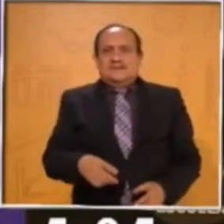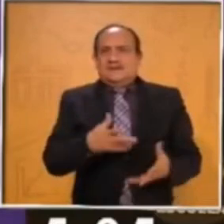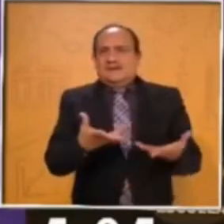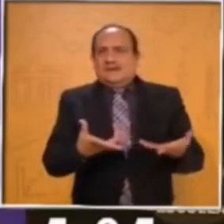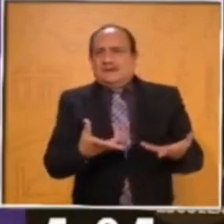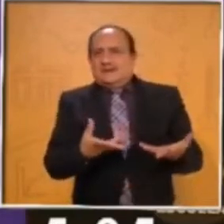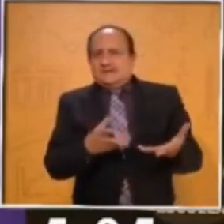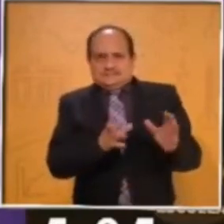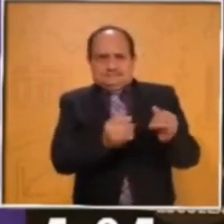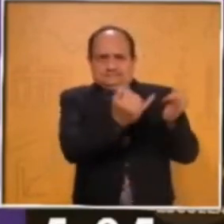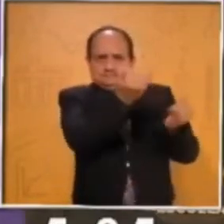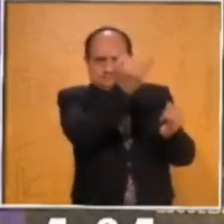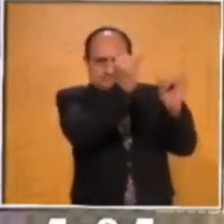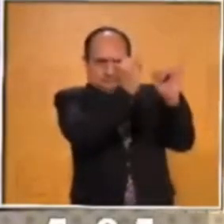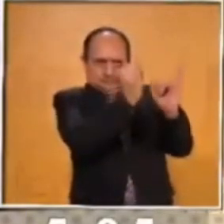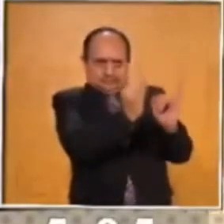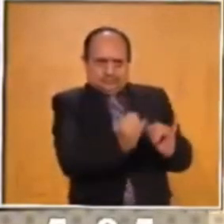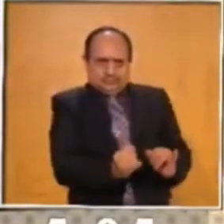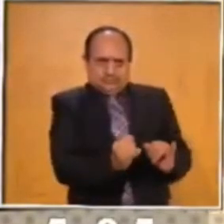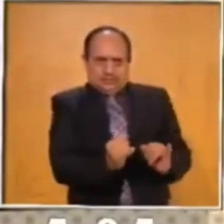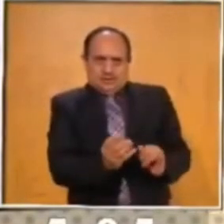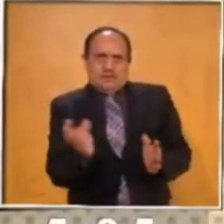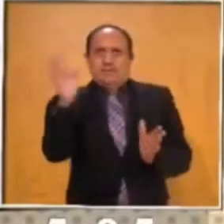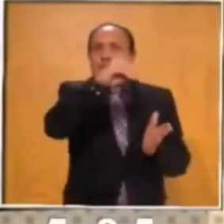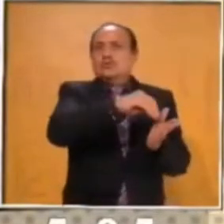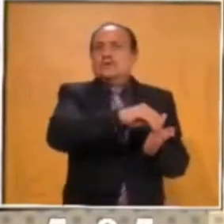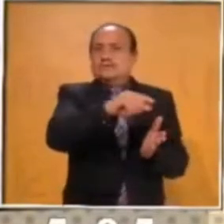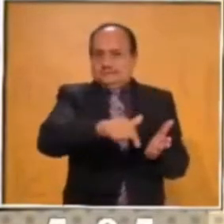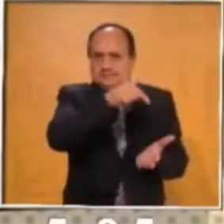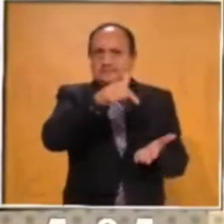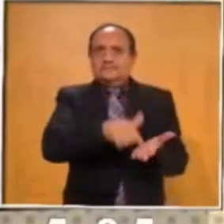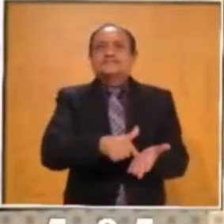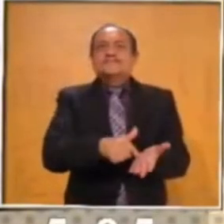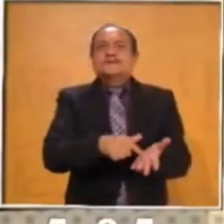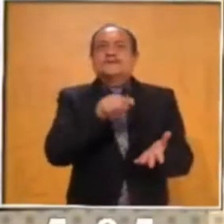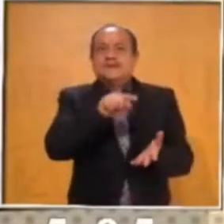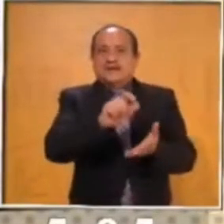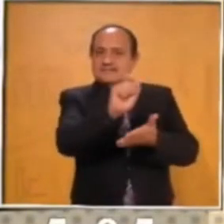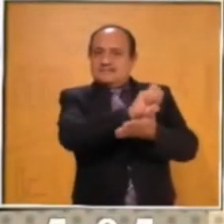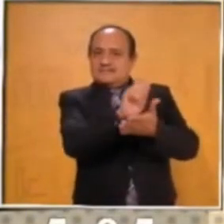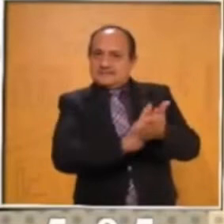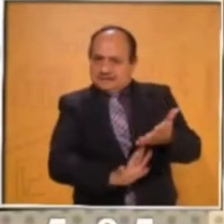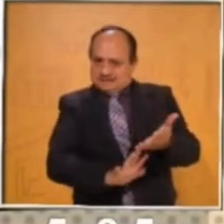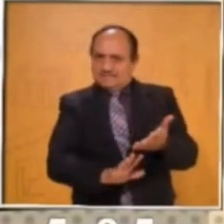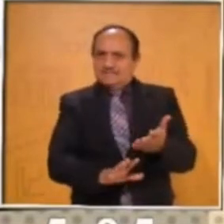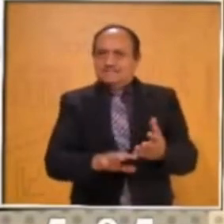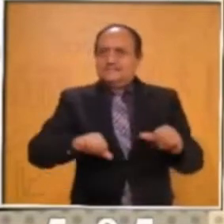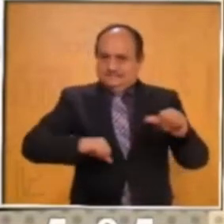una personalidad propia, situarlos dentro de un ambiente o lugar donde se desarrollan los hechos.